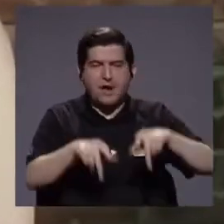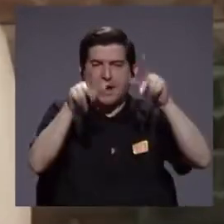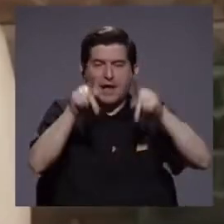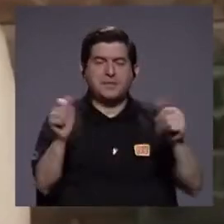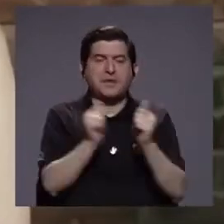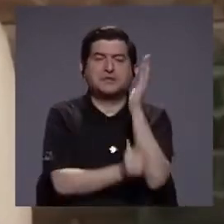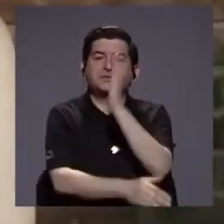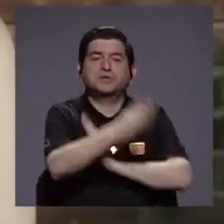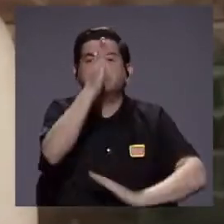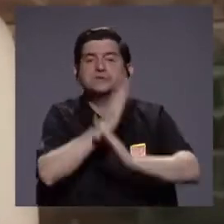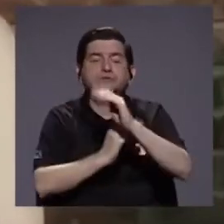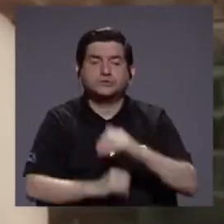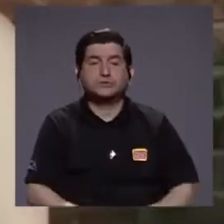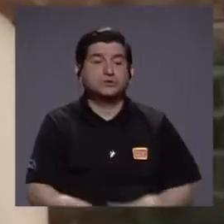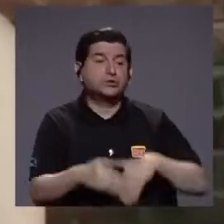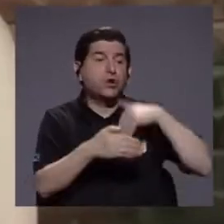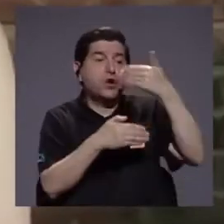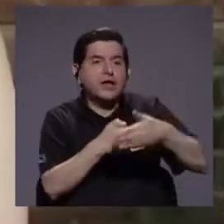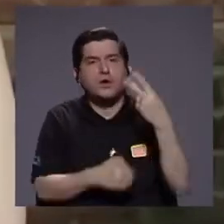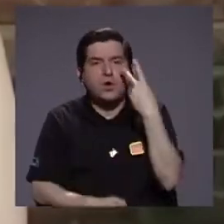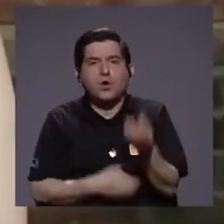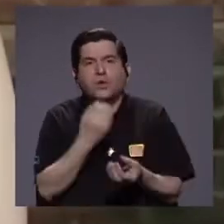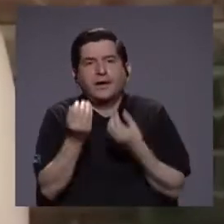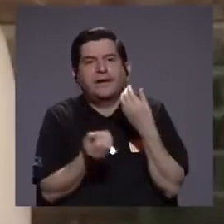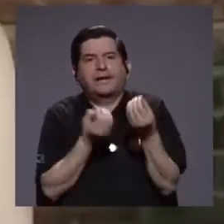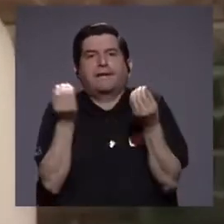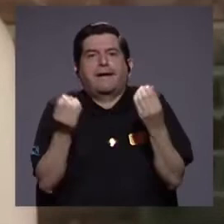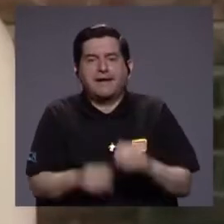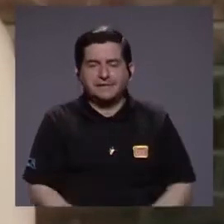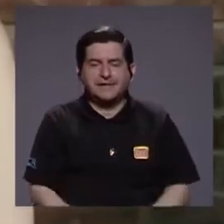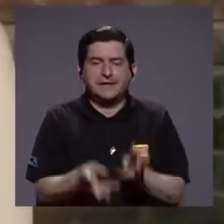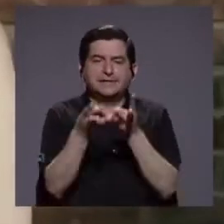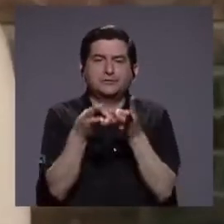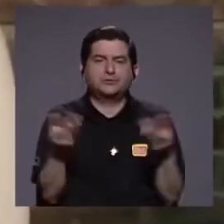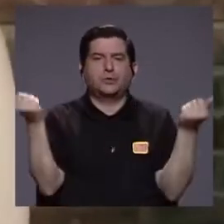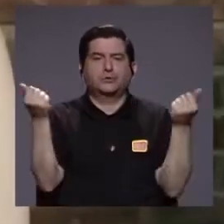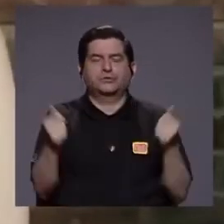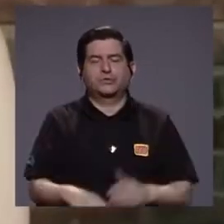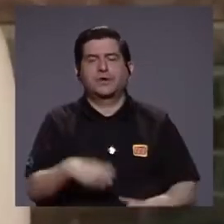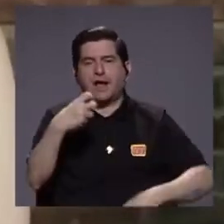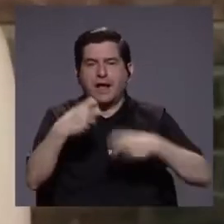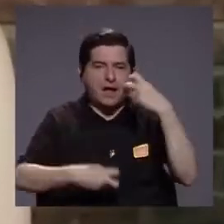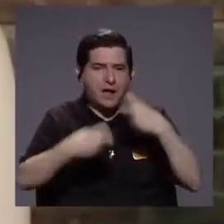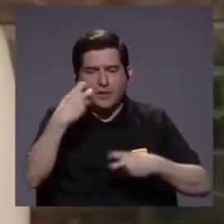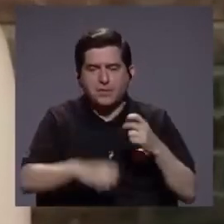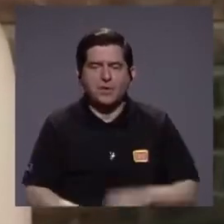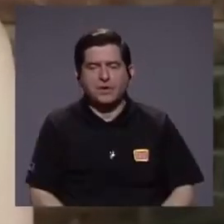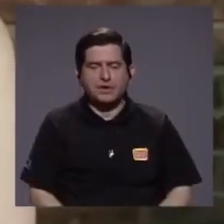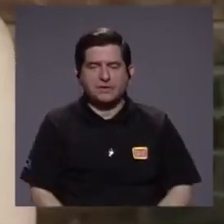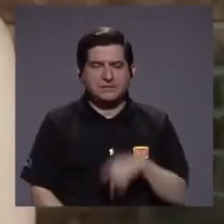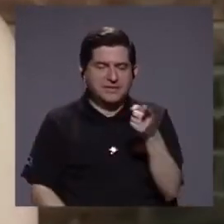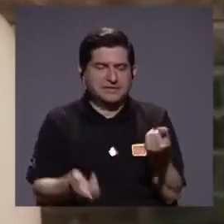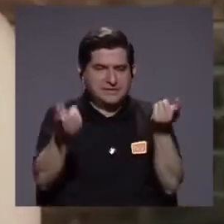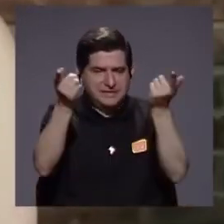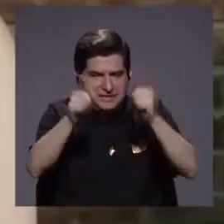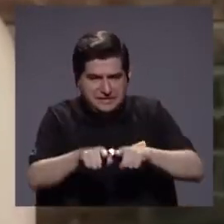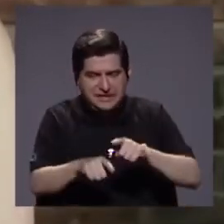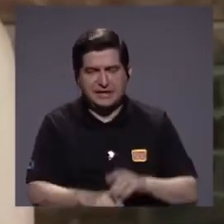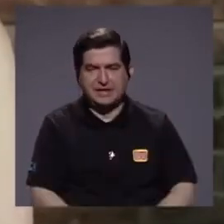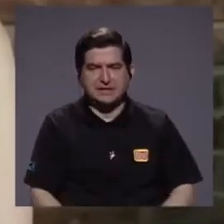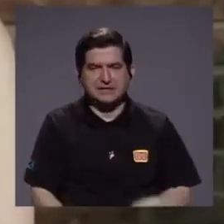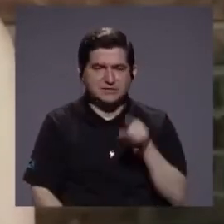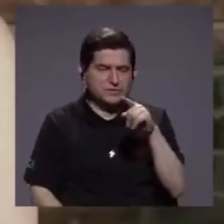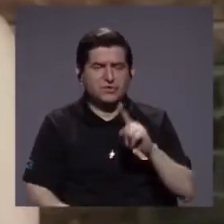con discapacidad y que después tiene que ver cómo se puede subsanar los problemas que se han producido con